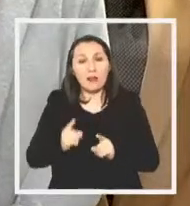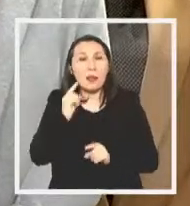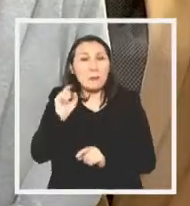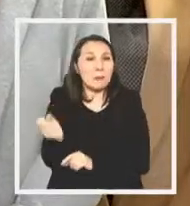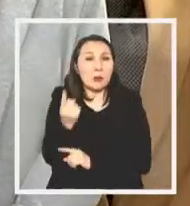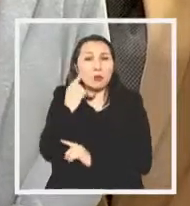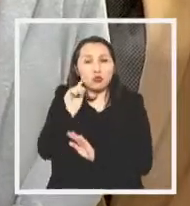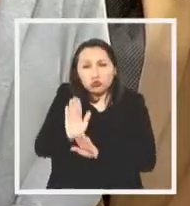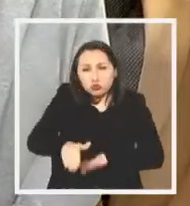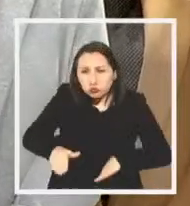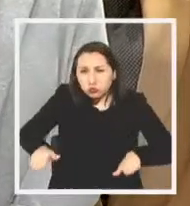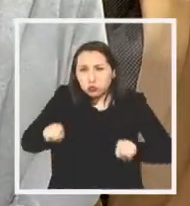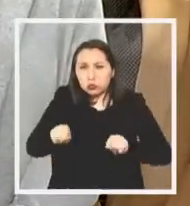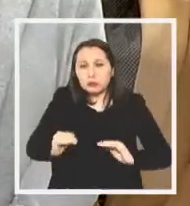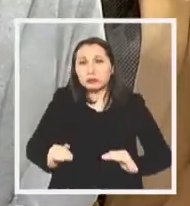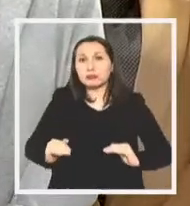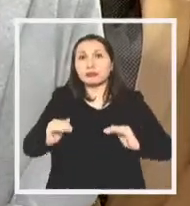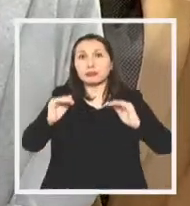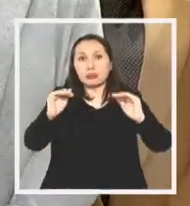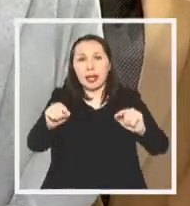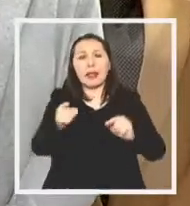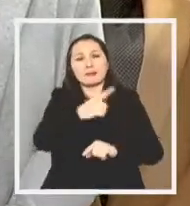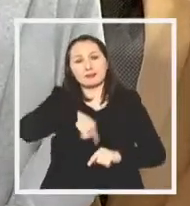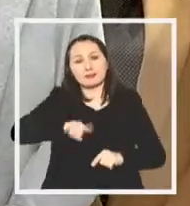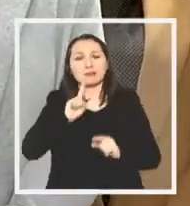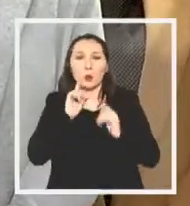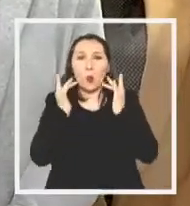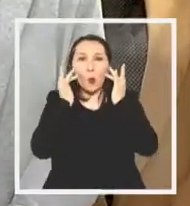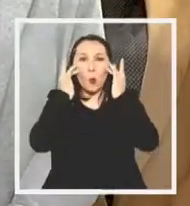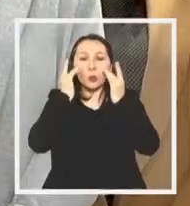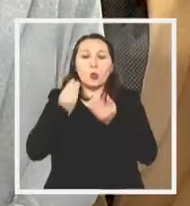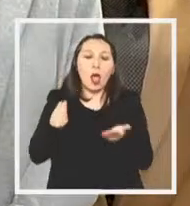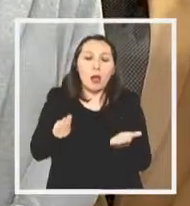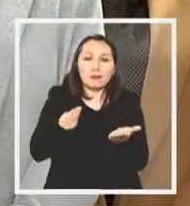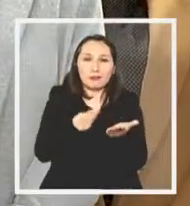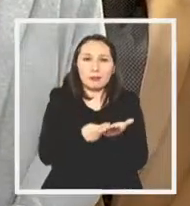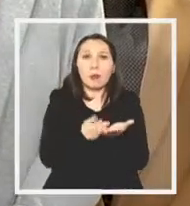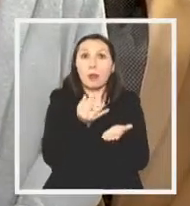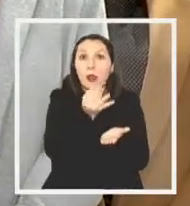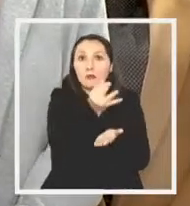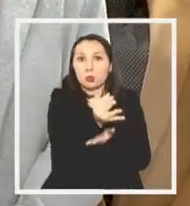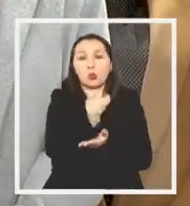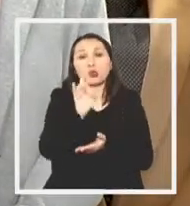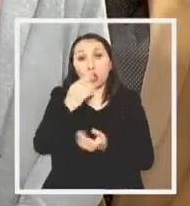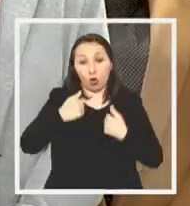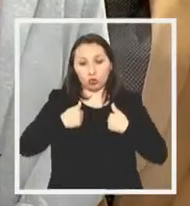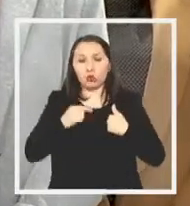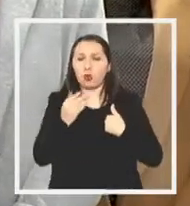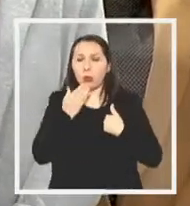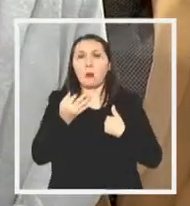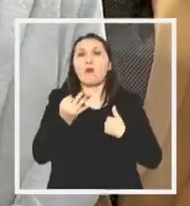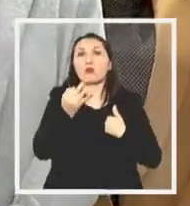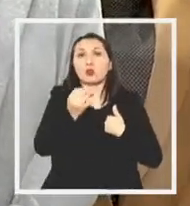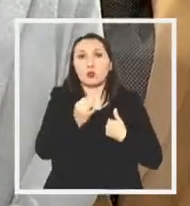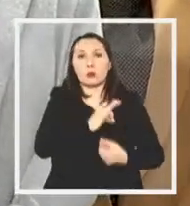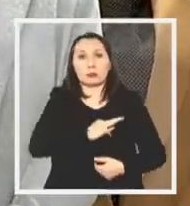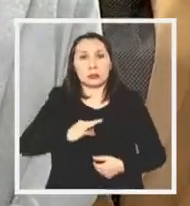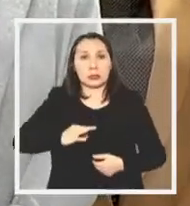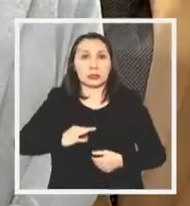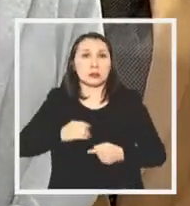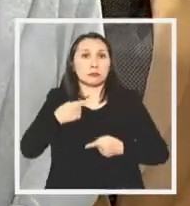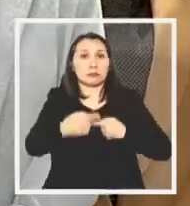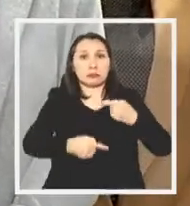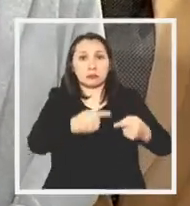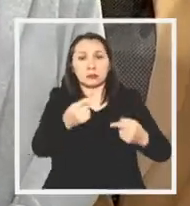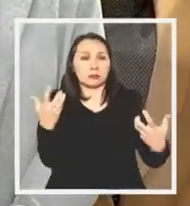los más pequeños y pequeñas Así que estamos muy contentos de haber de contribuir en el futuro No es cierto No solo yo sino que los futuros ministros y ministras